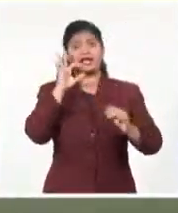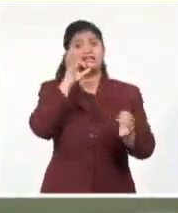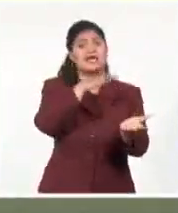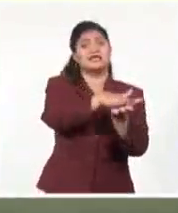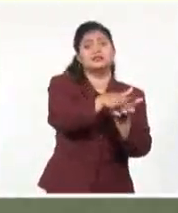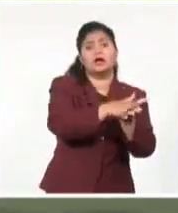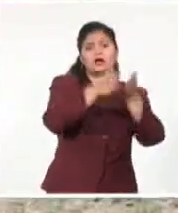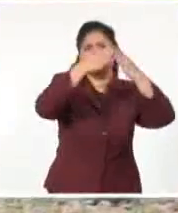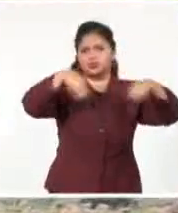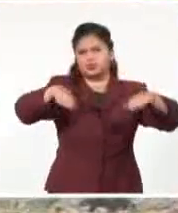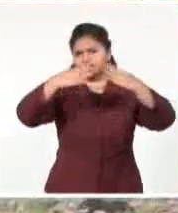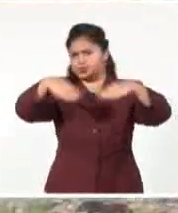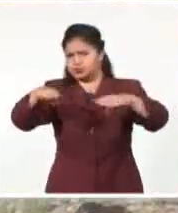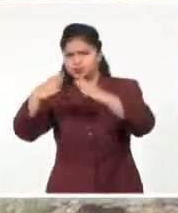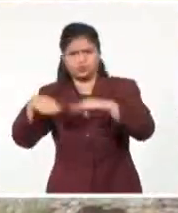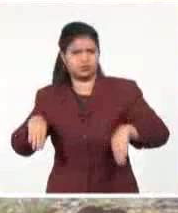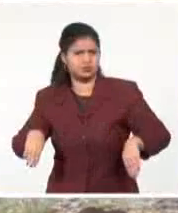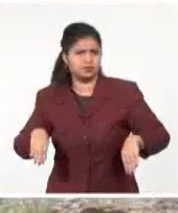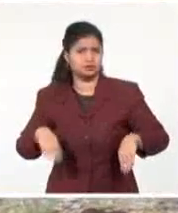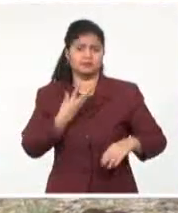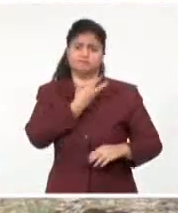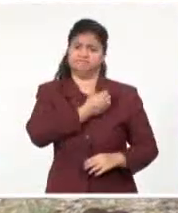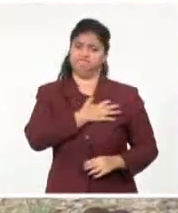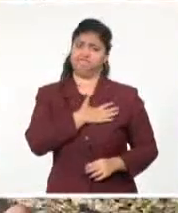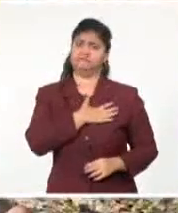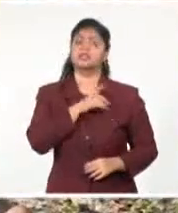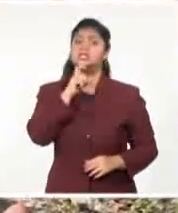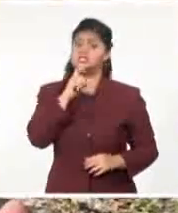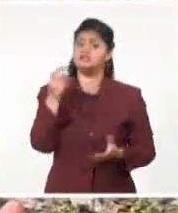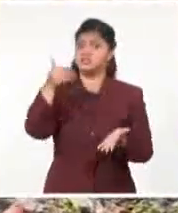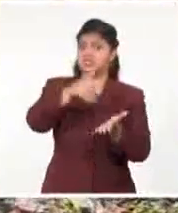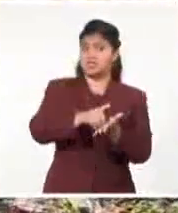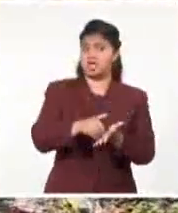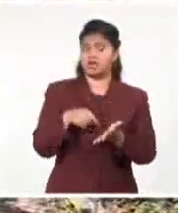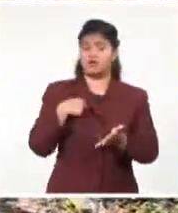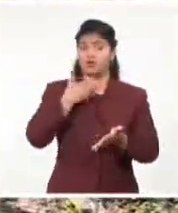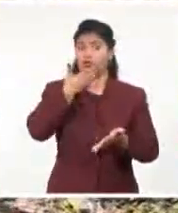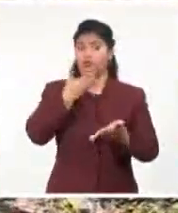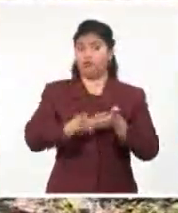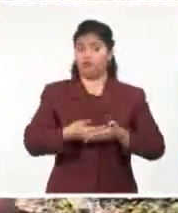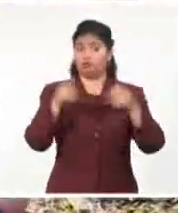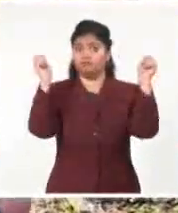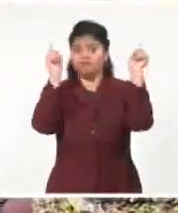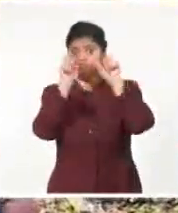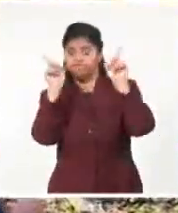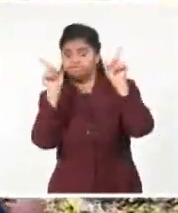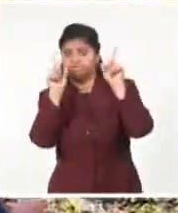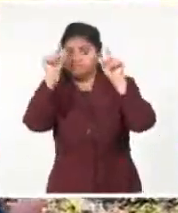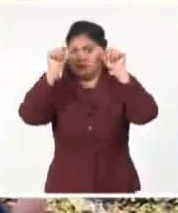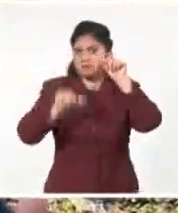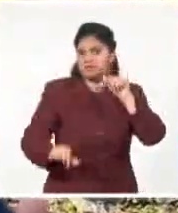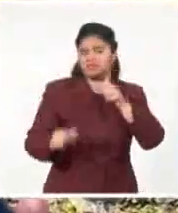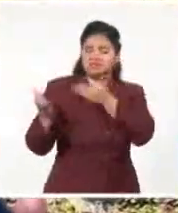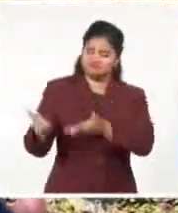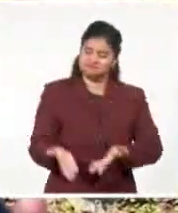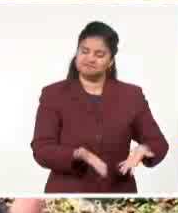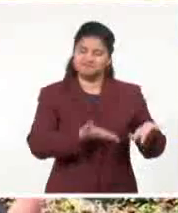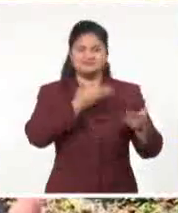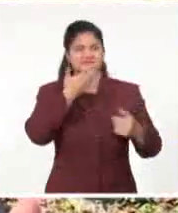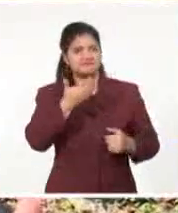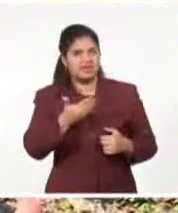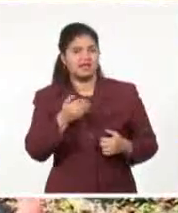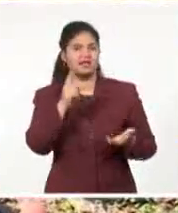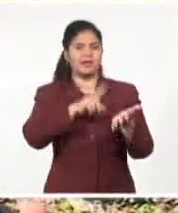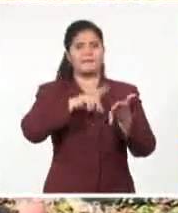completamente destrozadas, fue duro entrar a la provincia. Fue un bonito recibimiento que dieron las mismas personas aquí del partido del gobierno de la provincia y